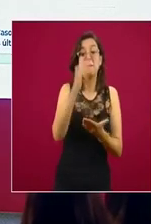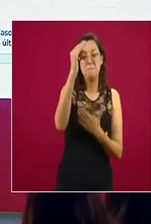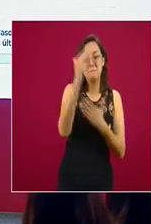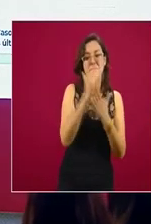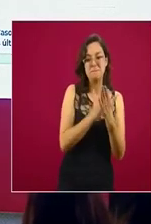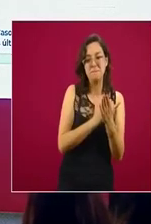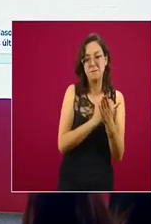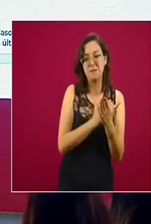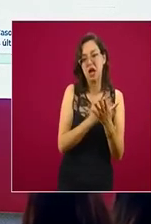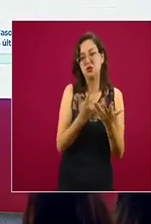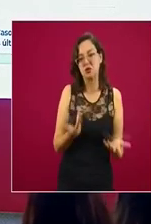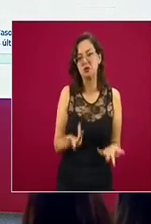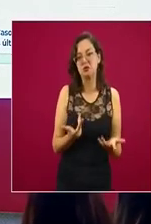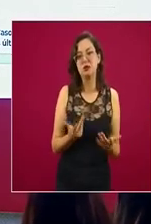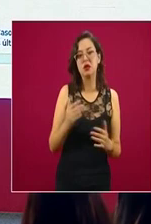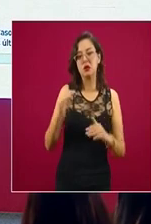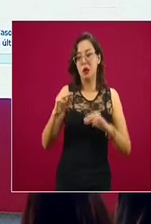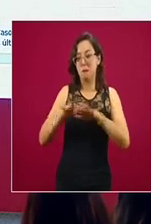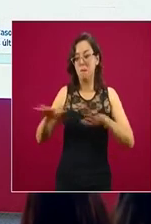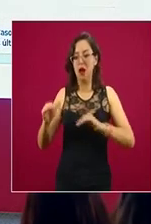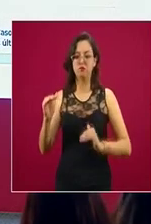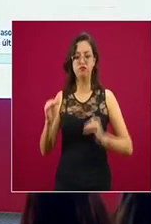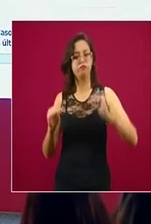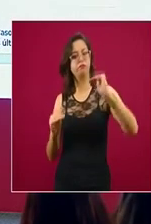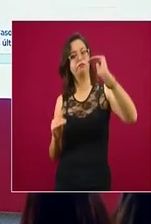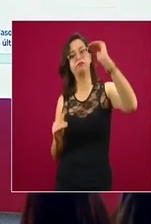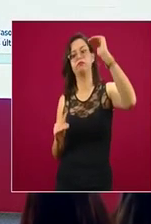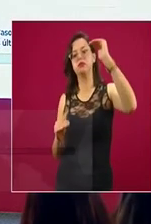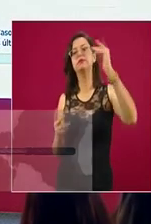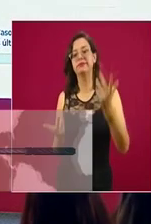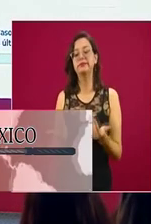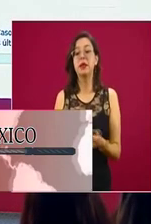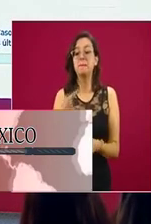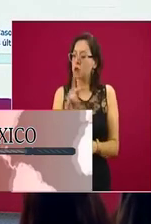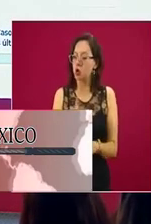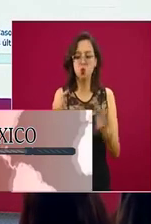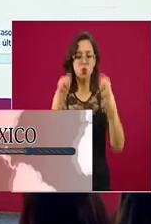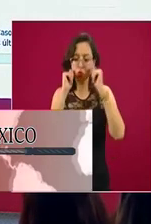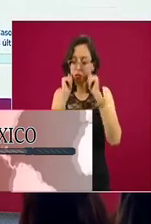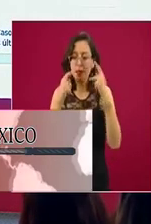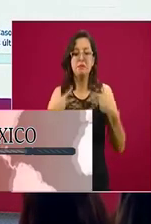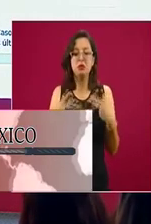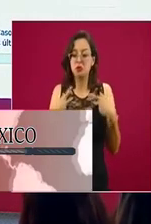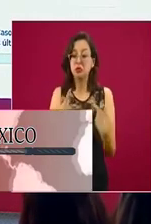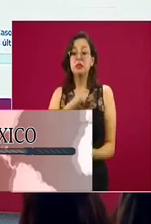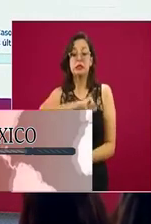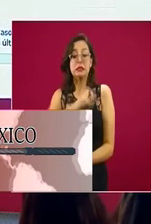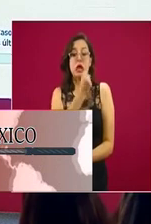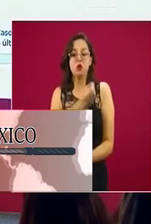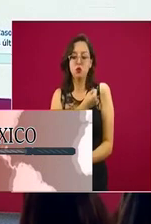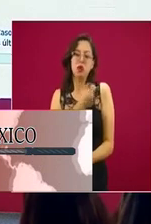está por arriba de los 2.000 metros encima del nivel del mar. Pero de cualquier manera, en general